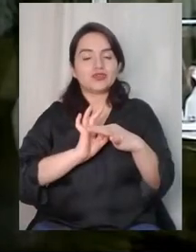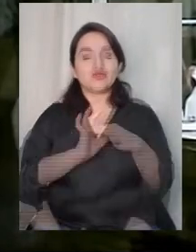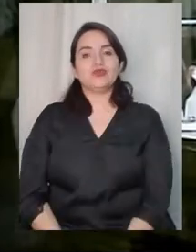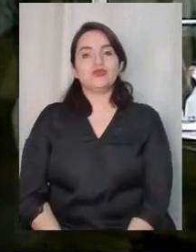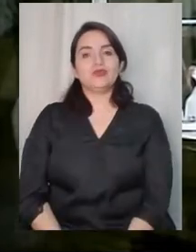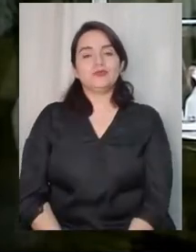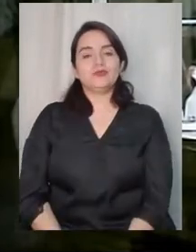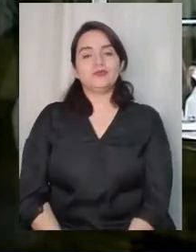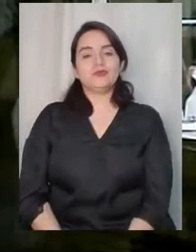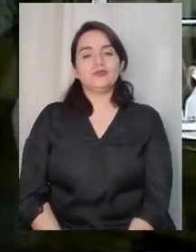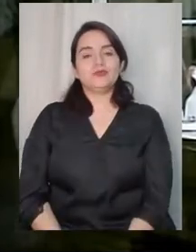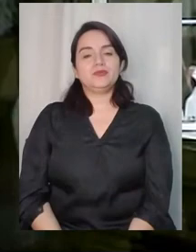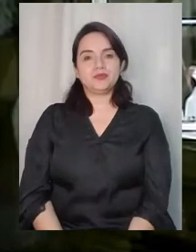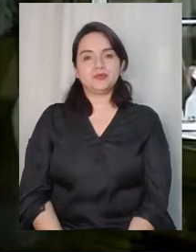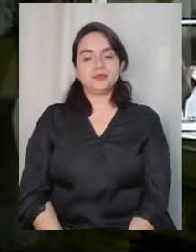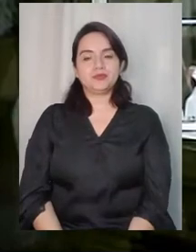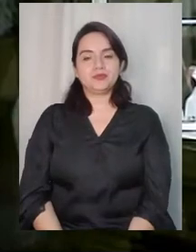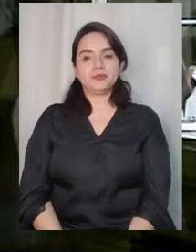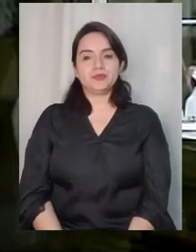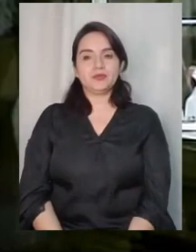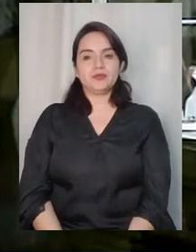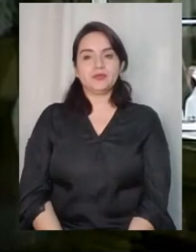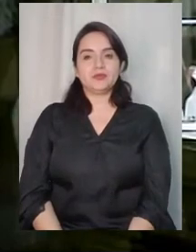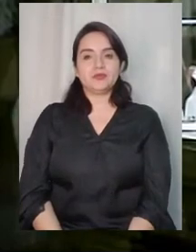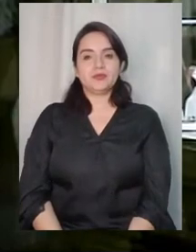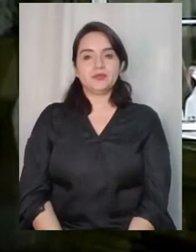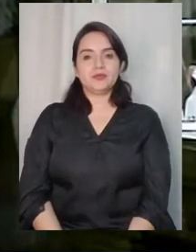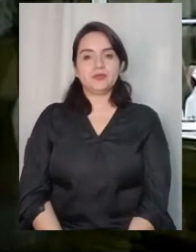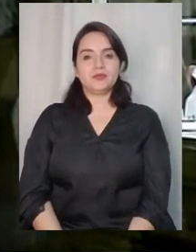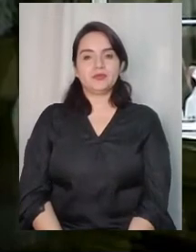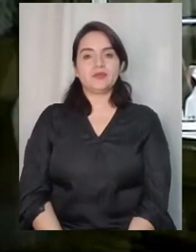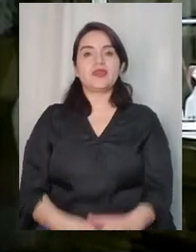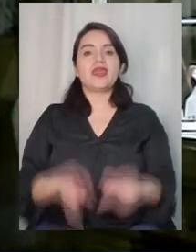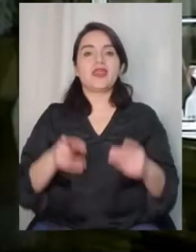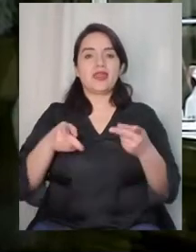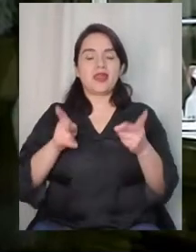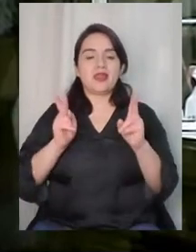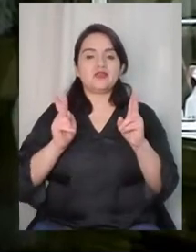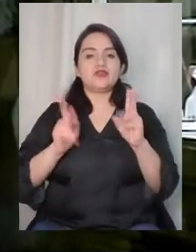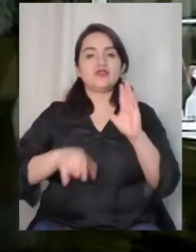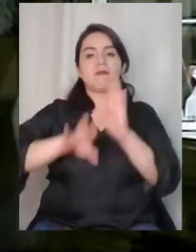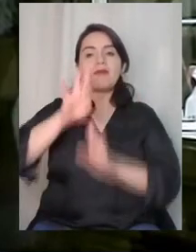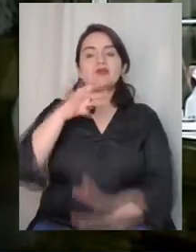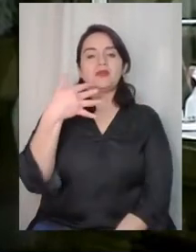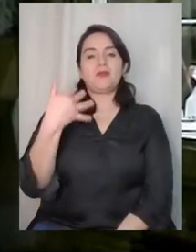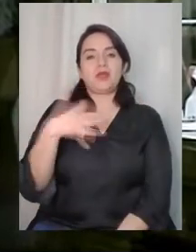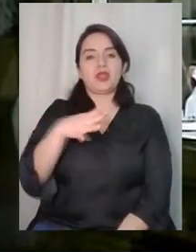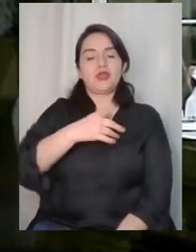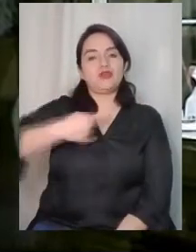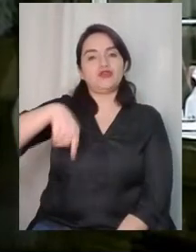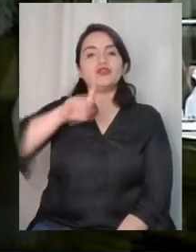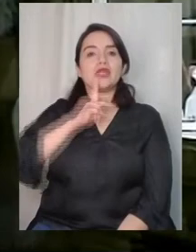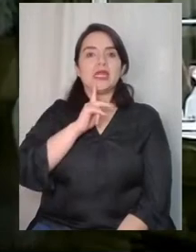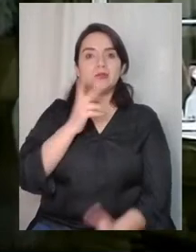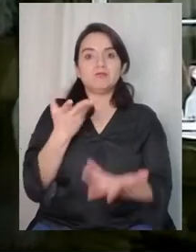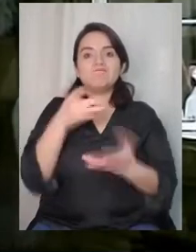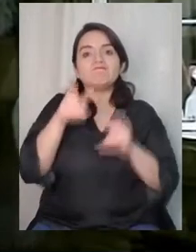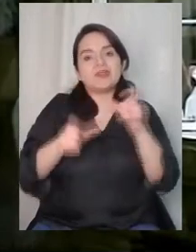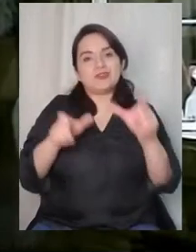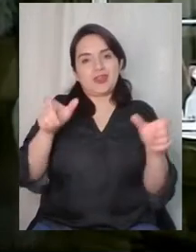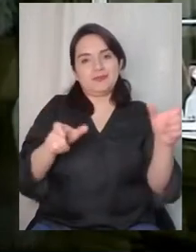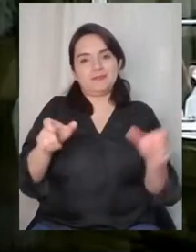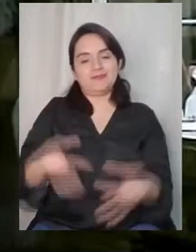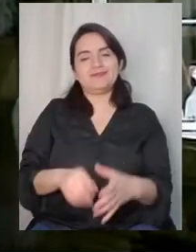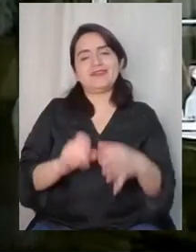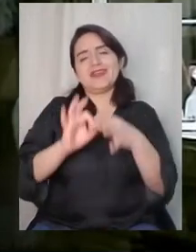hacia los derechos fundamentales que tenemos como personas. Así que agradecer nuevamente